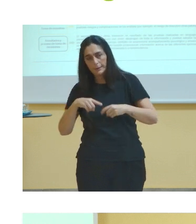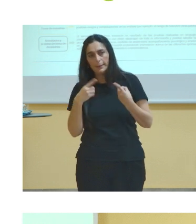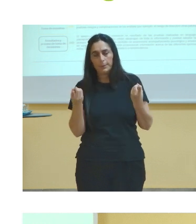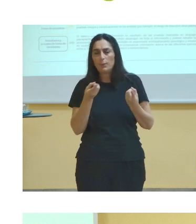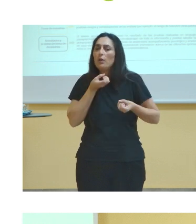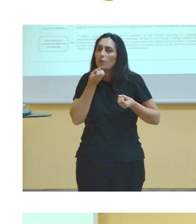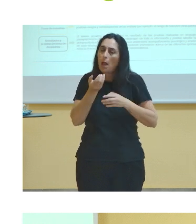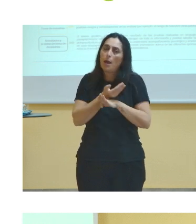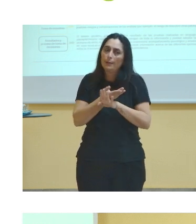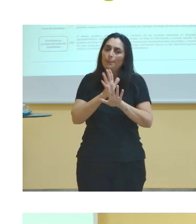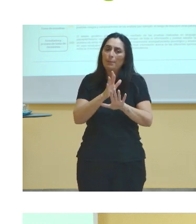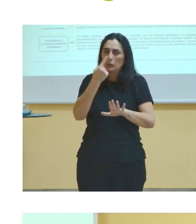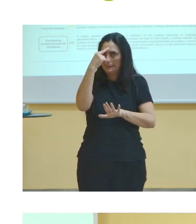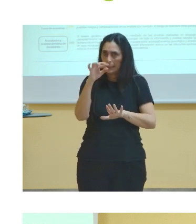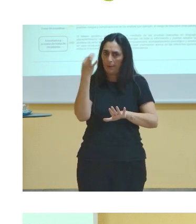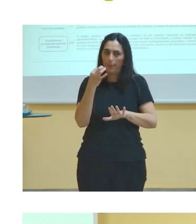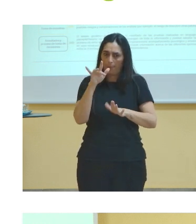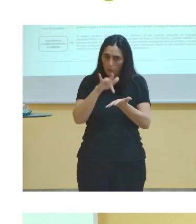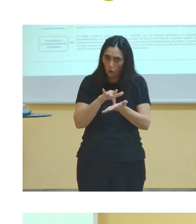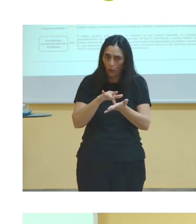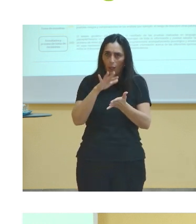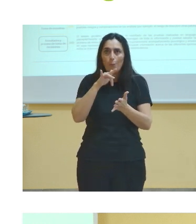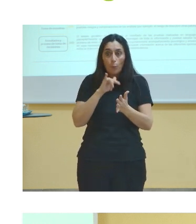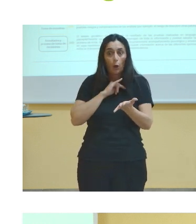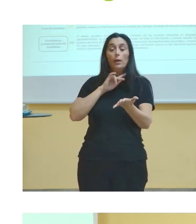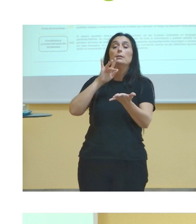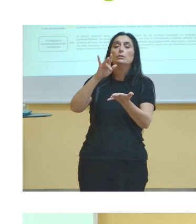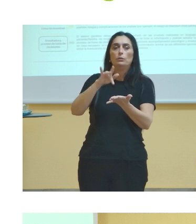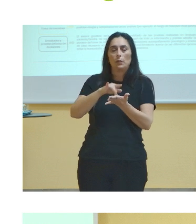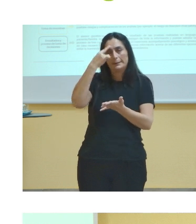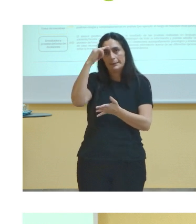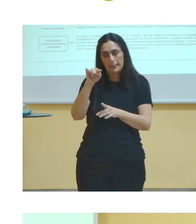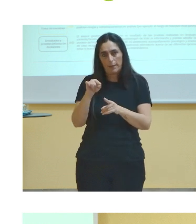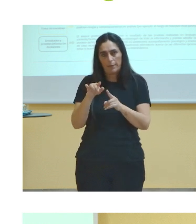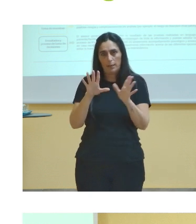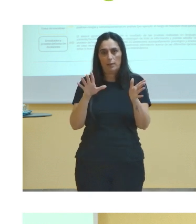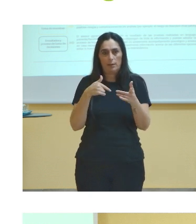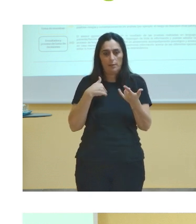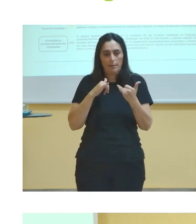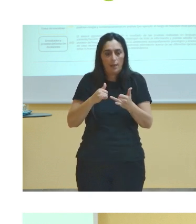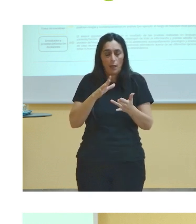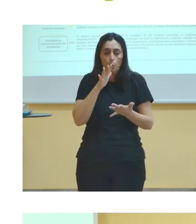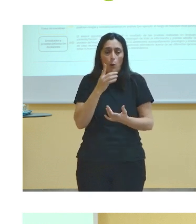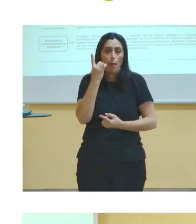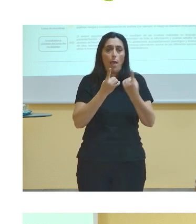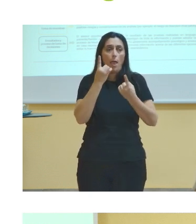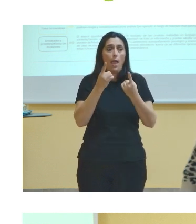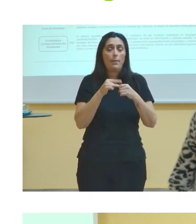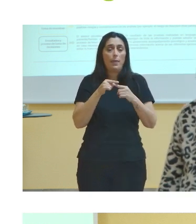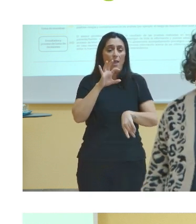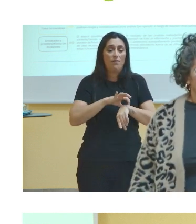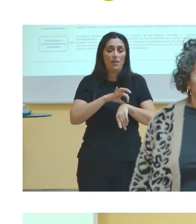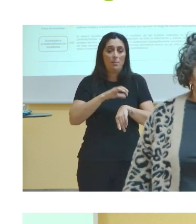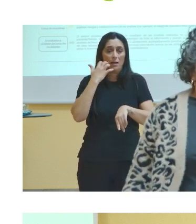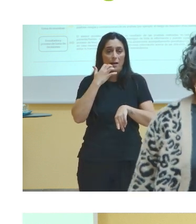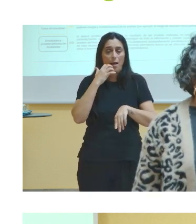hay que saber que esto existe, porque hay que saber llegar hay que saber evitar, porque muchos casos de transmisión de enfermedades